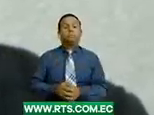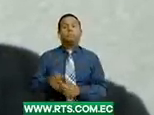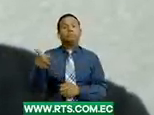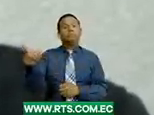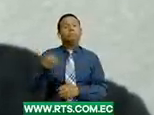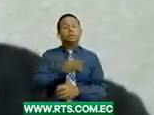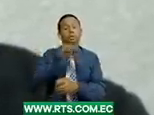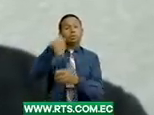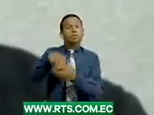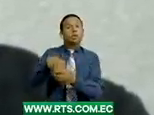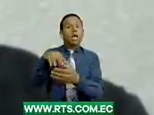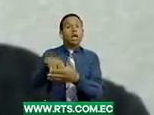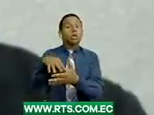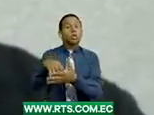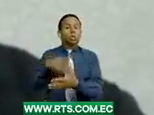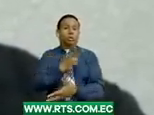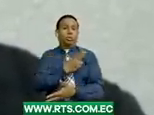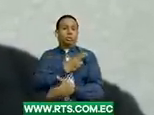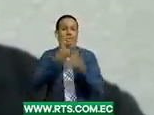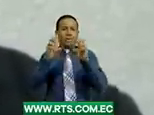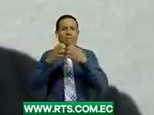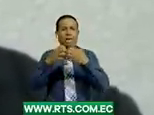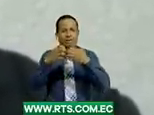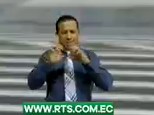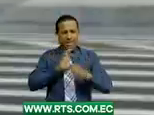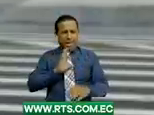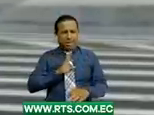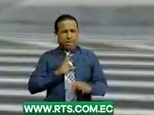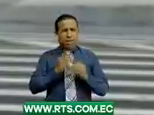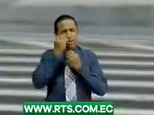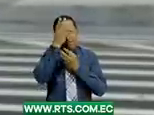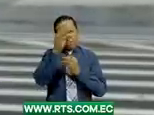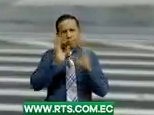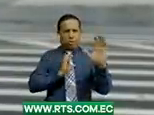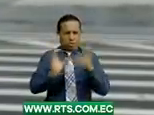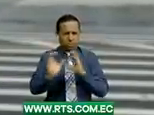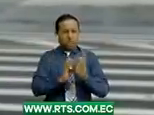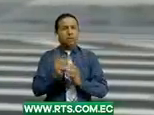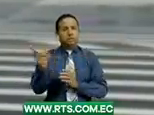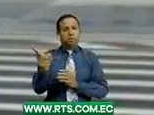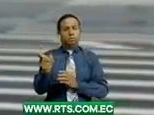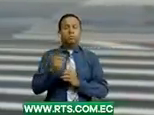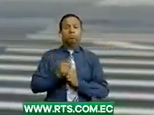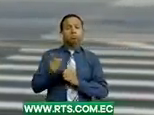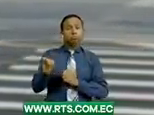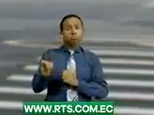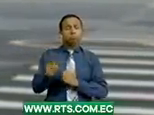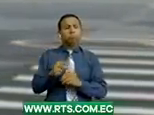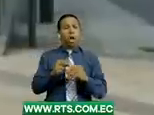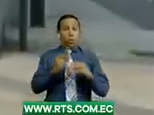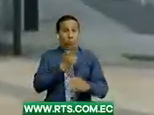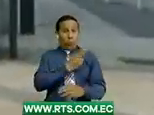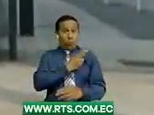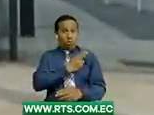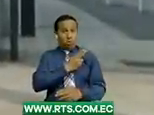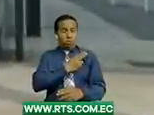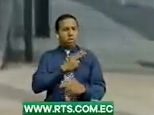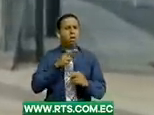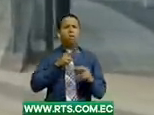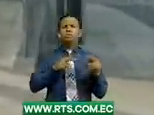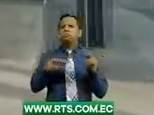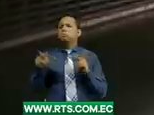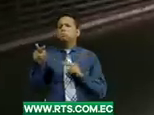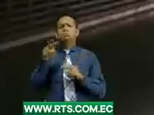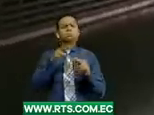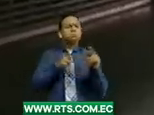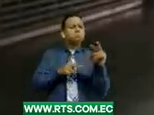un PhD en tecnologías de información y comunicación. Realizó un recorrido por las instalaciones de su universidad, las estaciones del